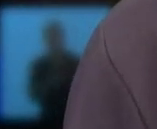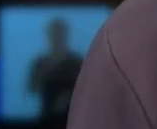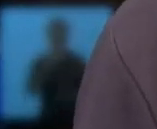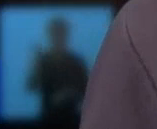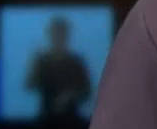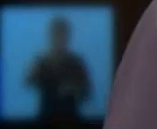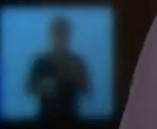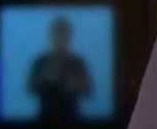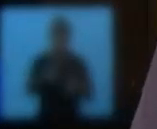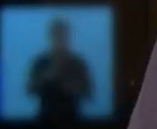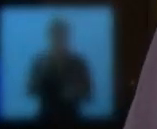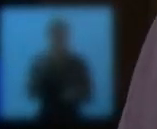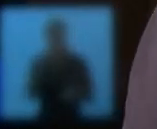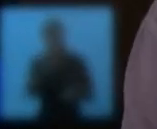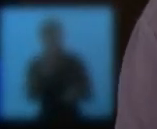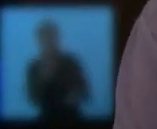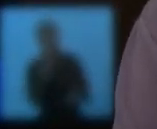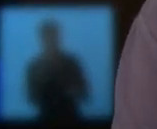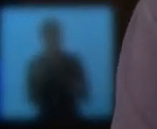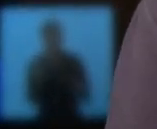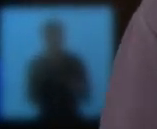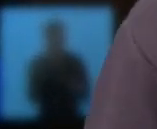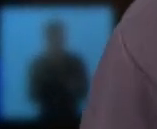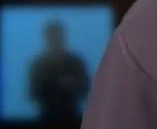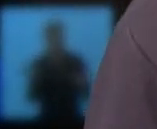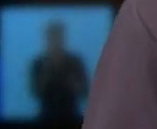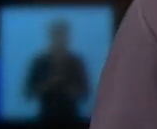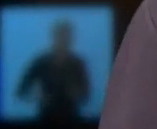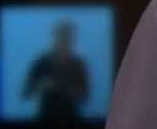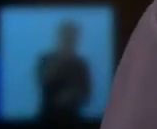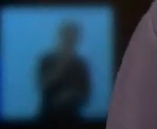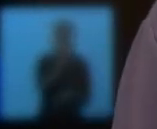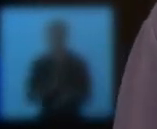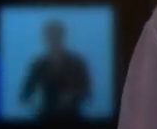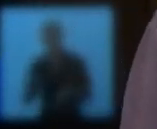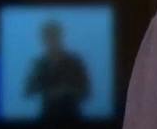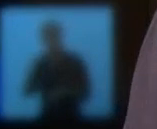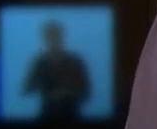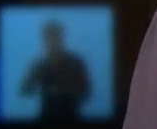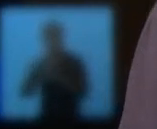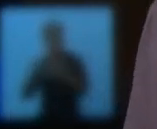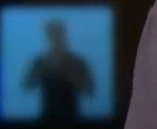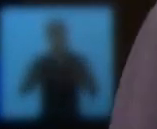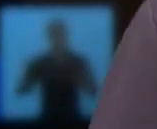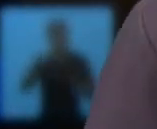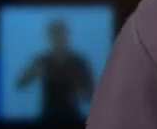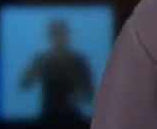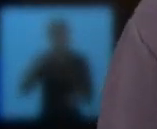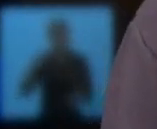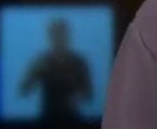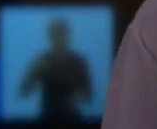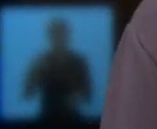de cosas. Cuando tenés poco tiempo, el cómo es difícil de tratar. Tratás eslóganes. Los eslóganes son muy similares, ¿no? Incluso recordemos